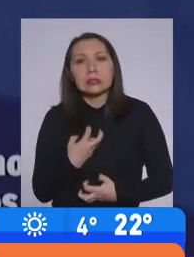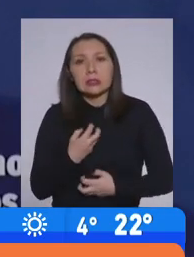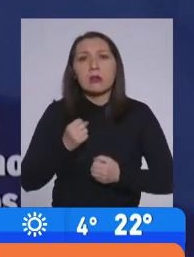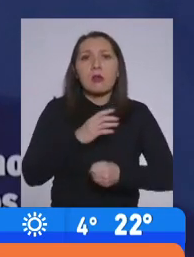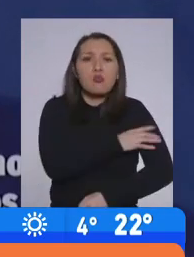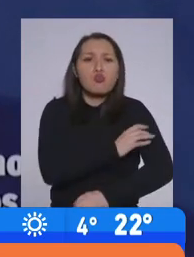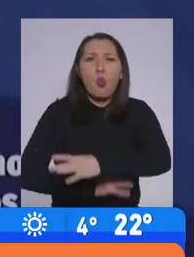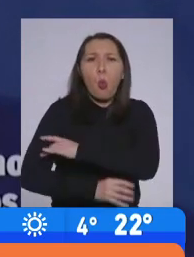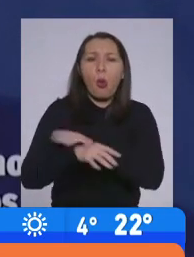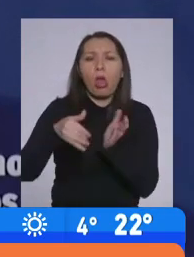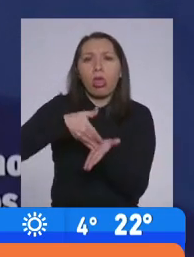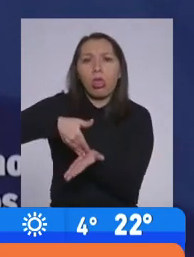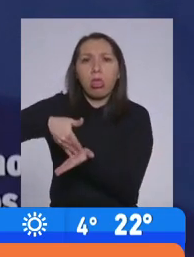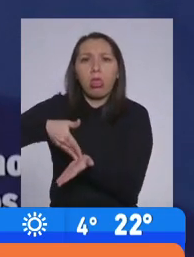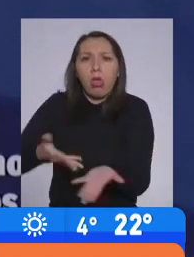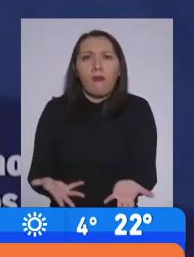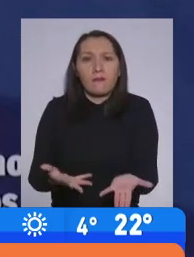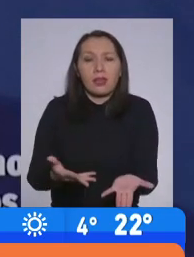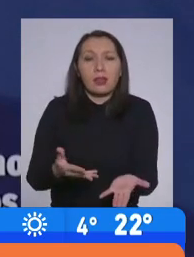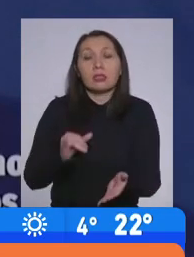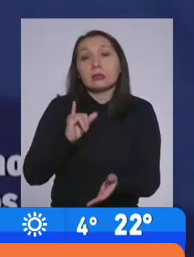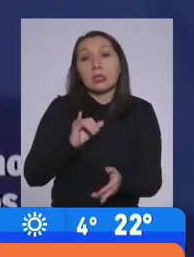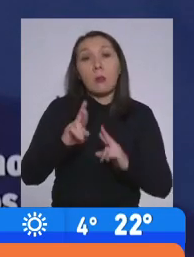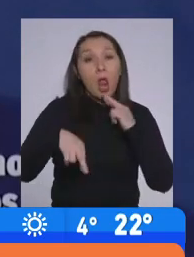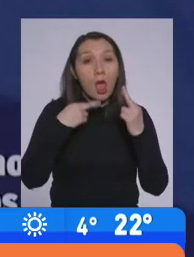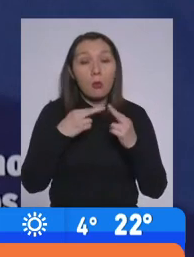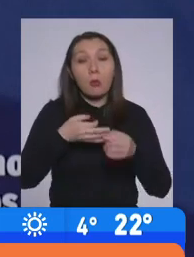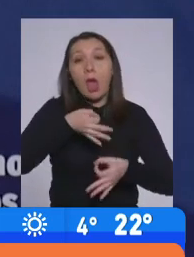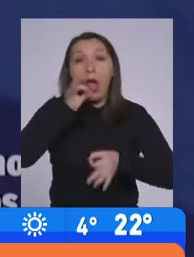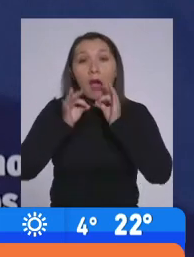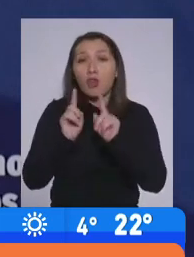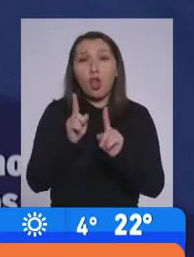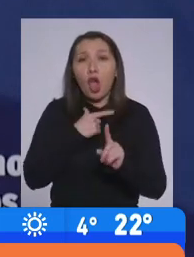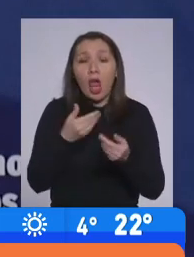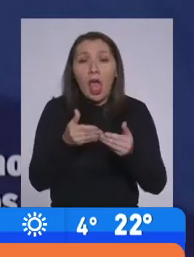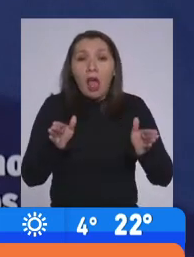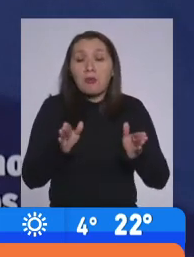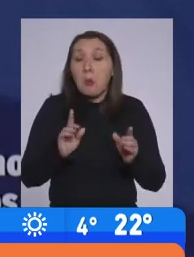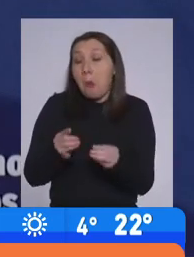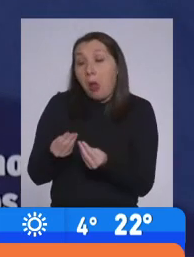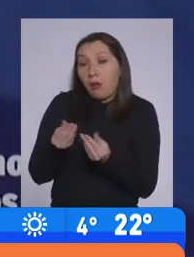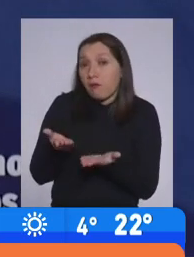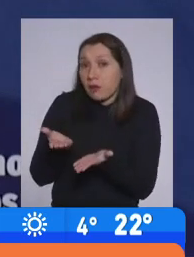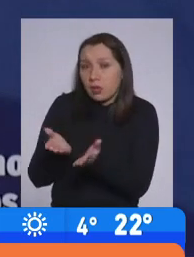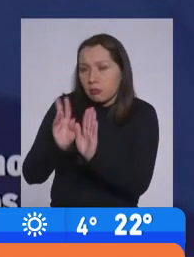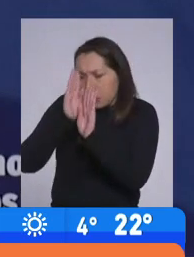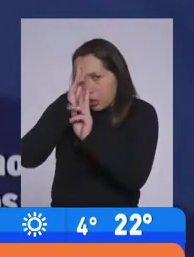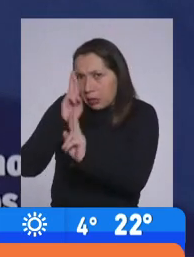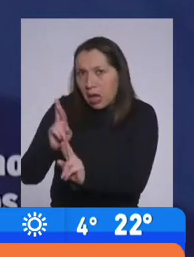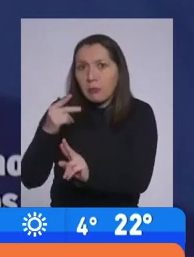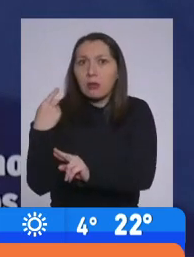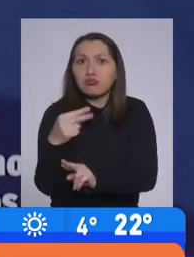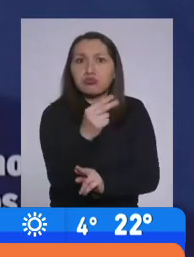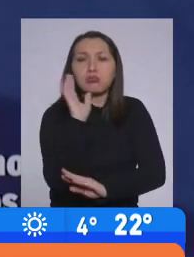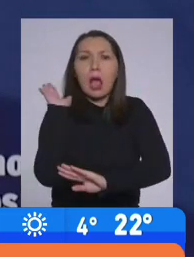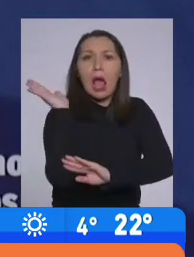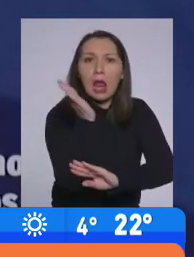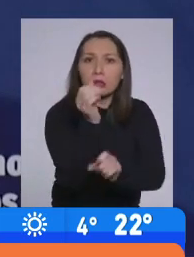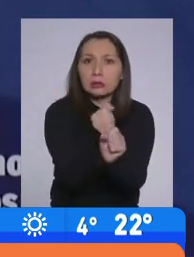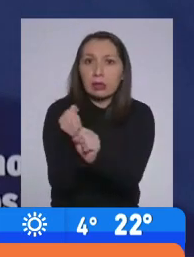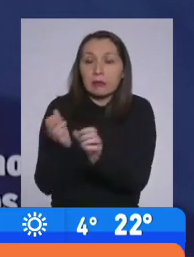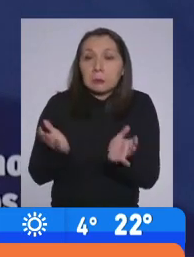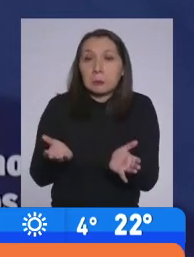la musculatura si el restaurant o la cafetería no quiere abrir está bien ellos no responderán a sus garzones